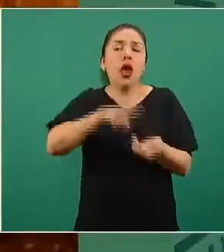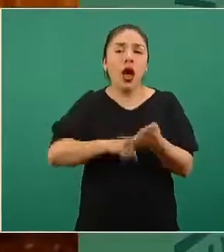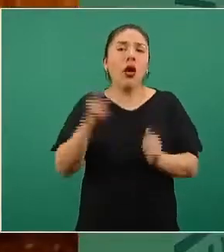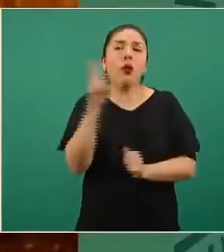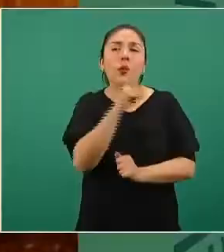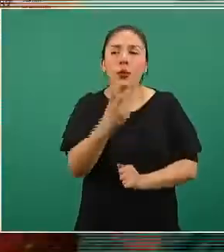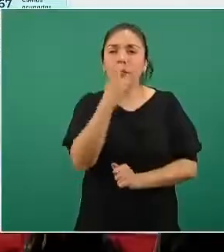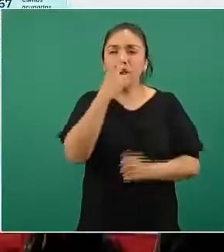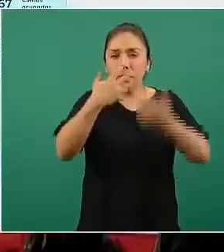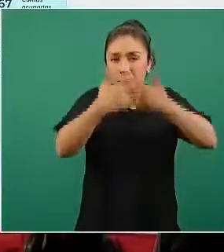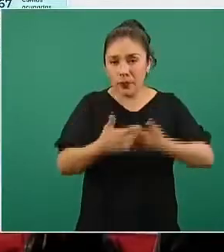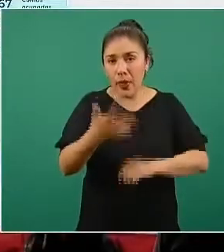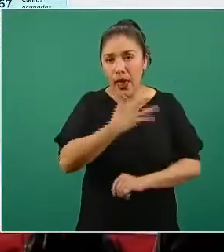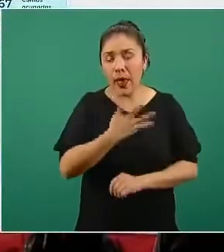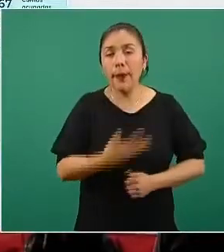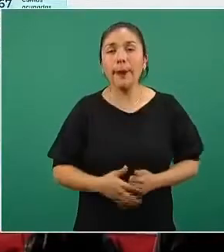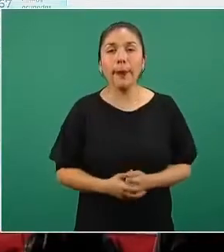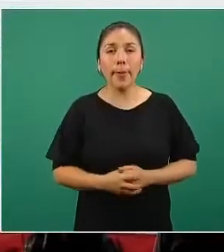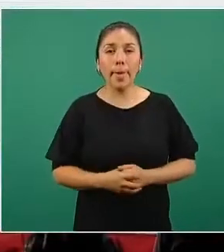mecánico disponible.